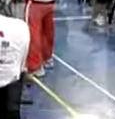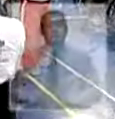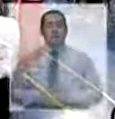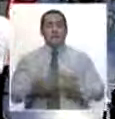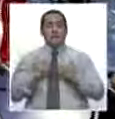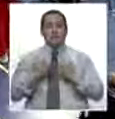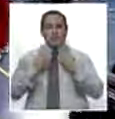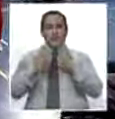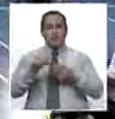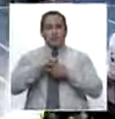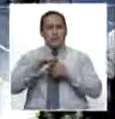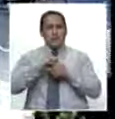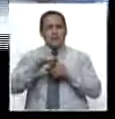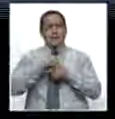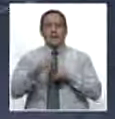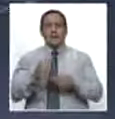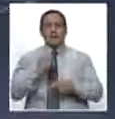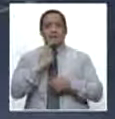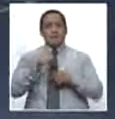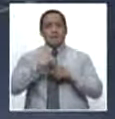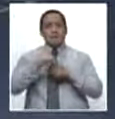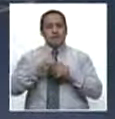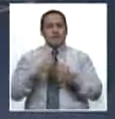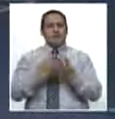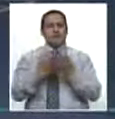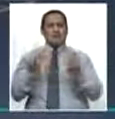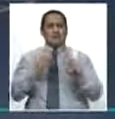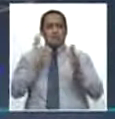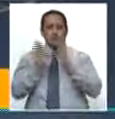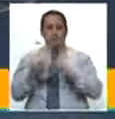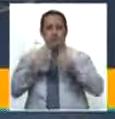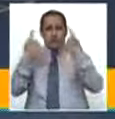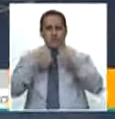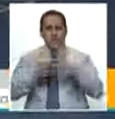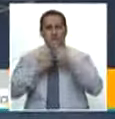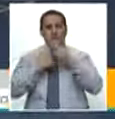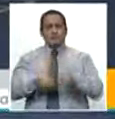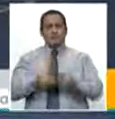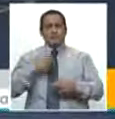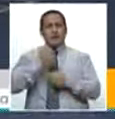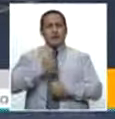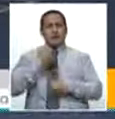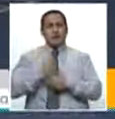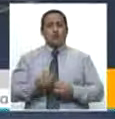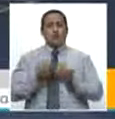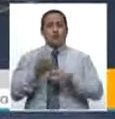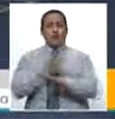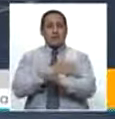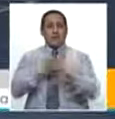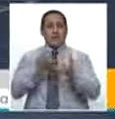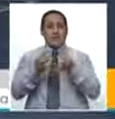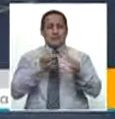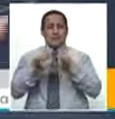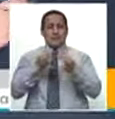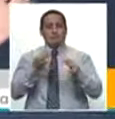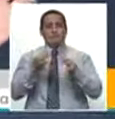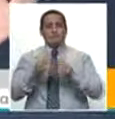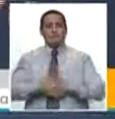Lo que tenemos son entrenamientos. Y son entrenamientos bastante de iniciación o recreativos, como quieras decirlo.